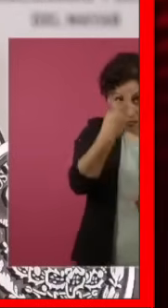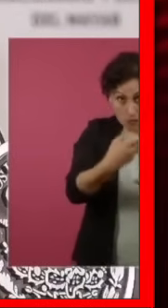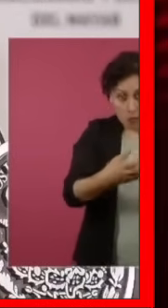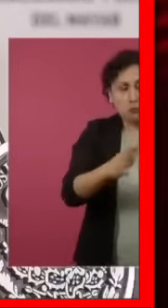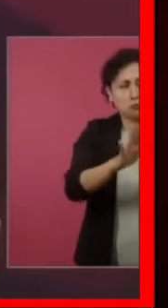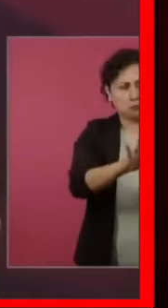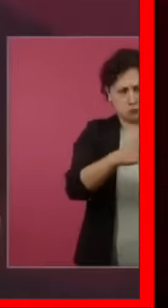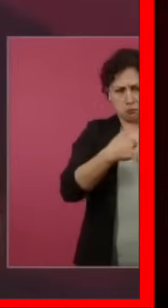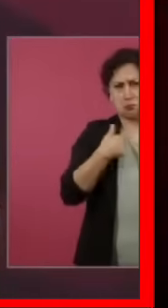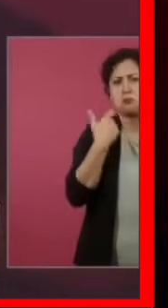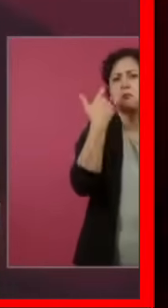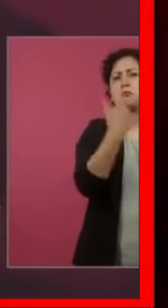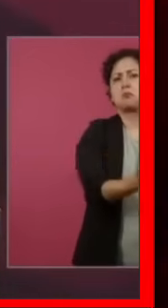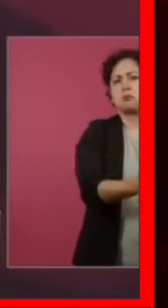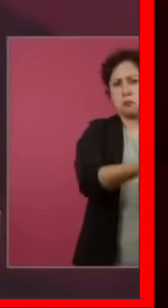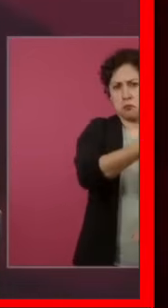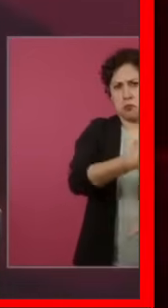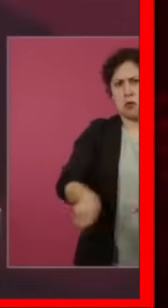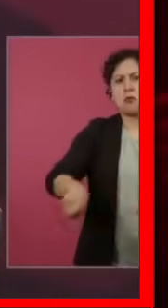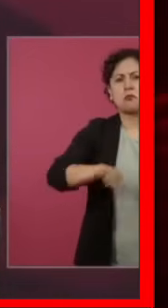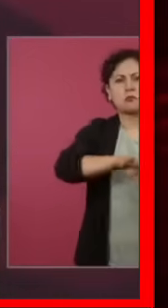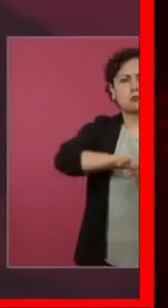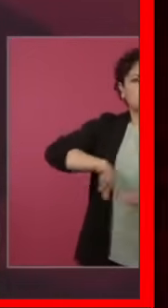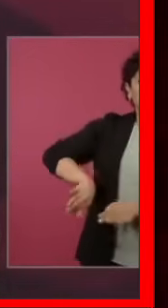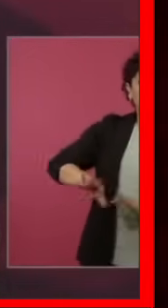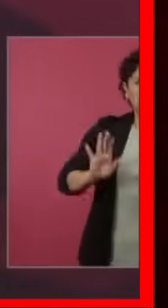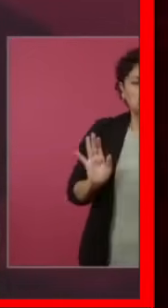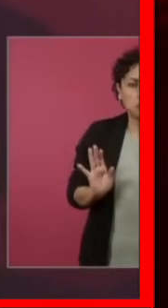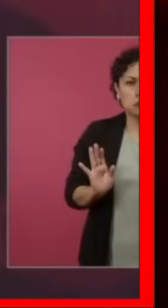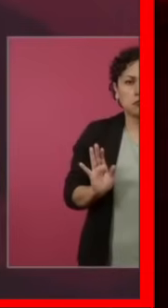Creo que más de 2,000 millones.